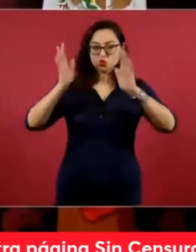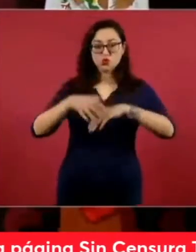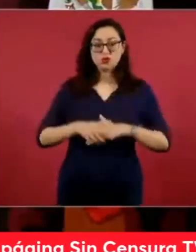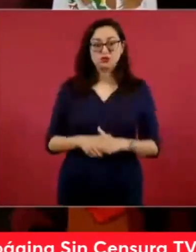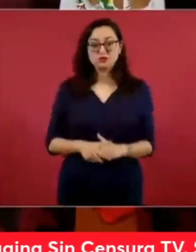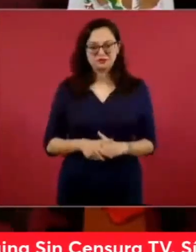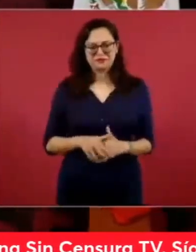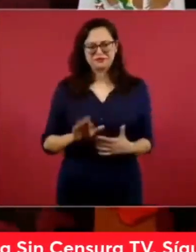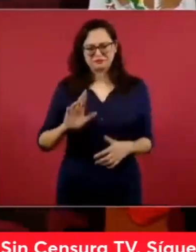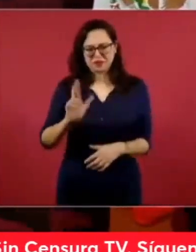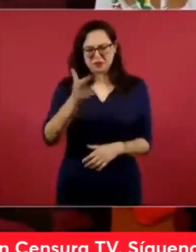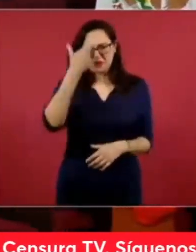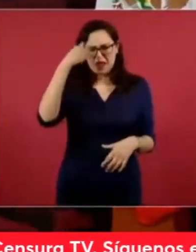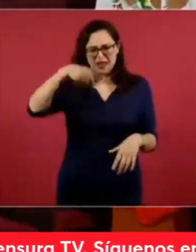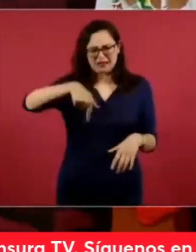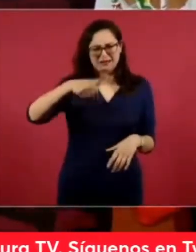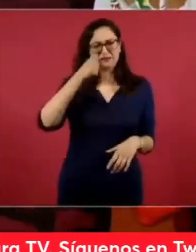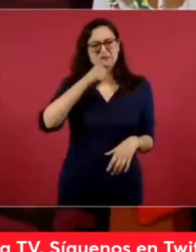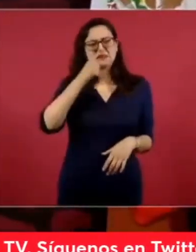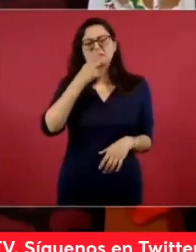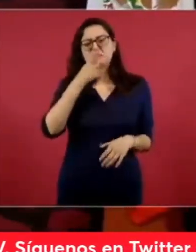Y como estamos en una transformación